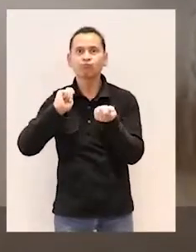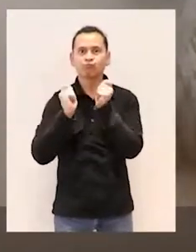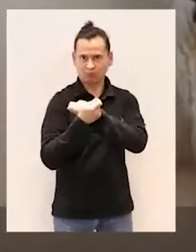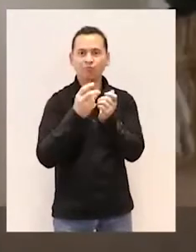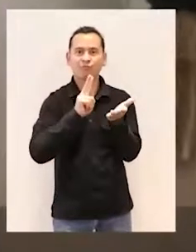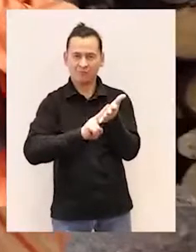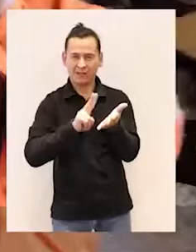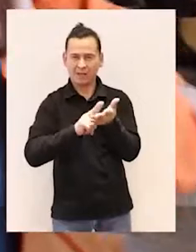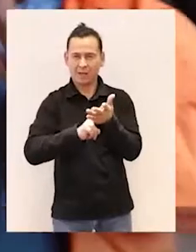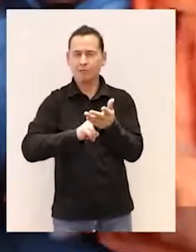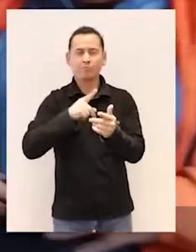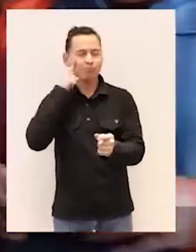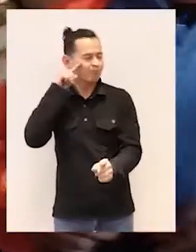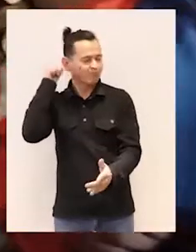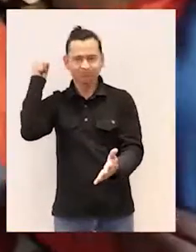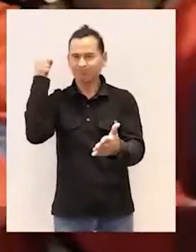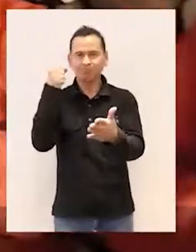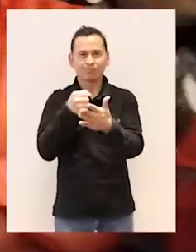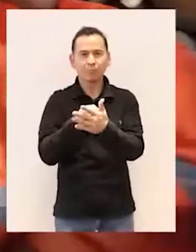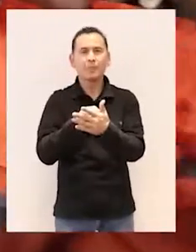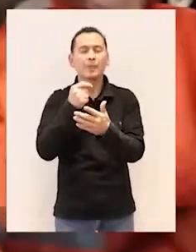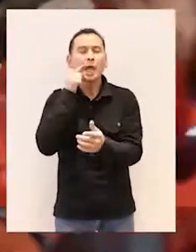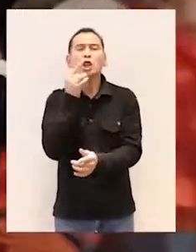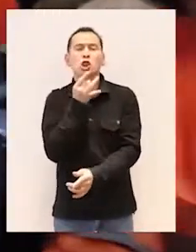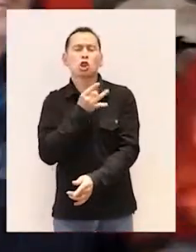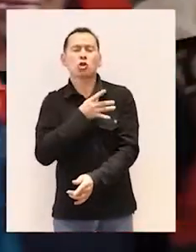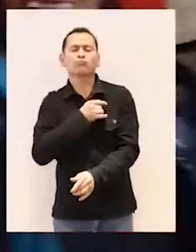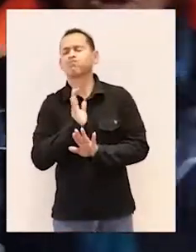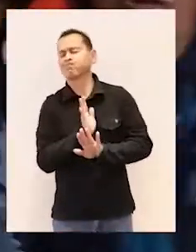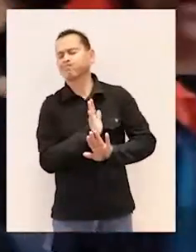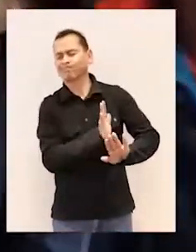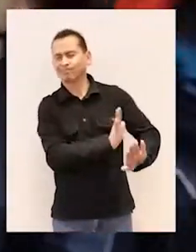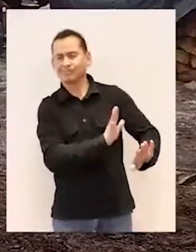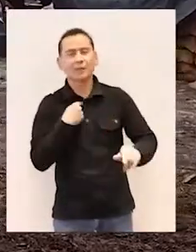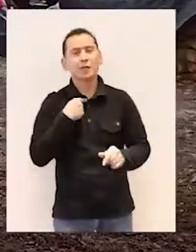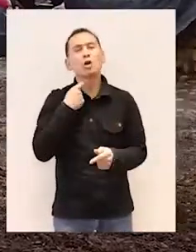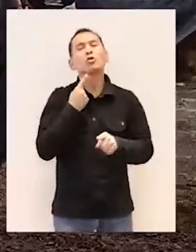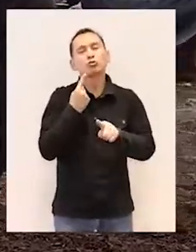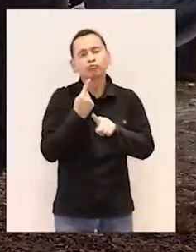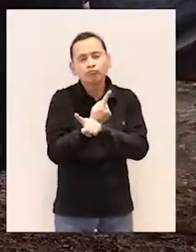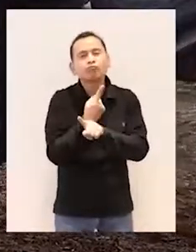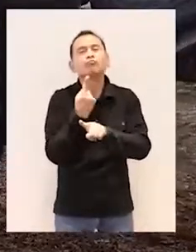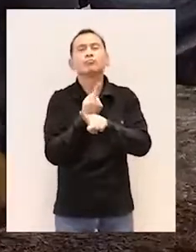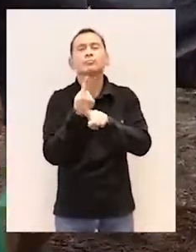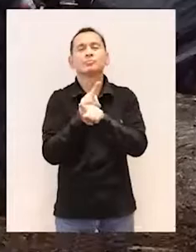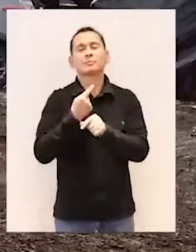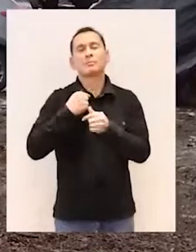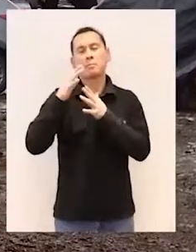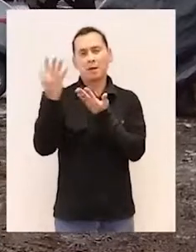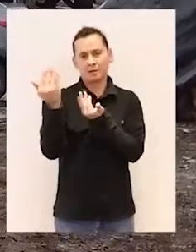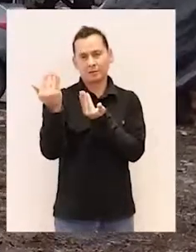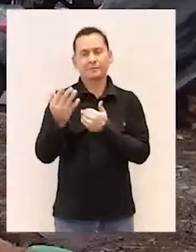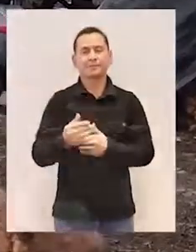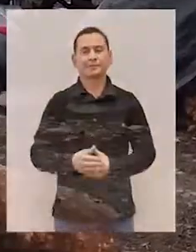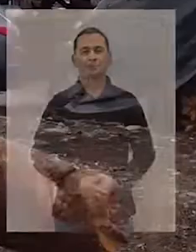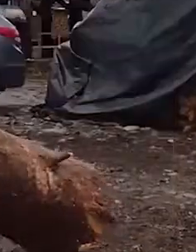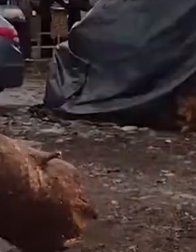realidad, para que de una vez por todas dejemos de hablar de dolores y al fin comencemos a hablar de nuestras esperanzas.